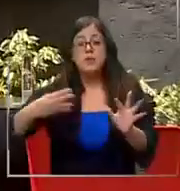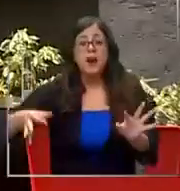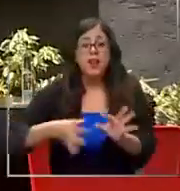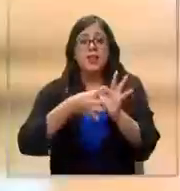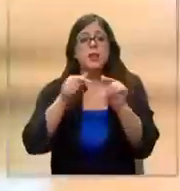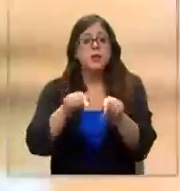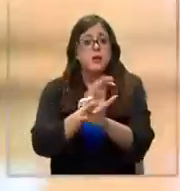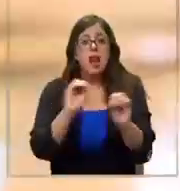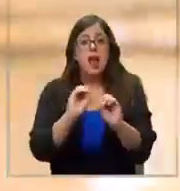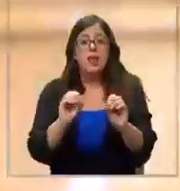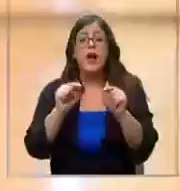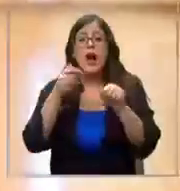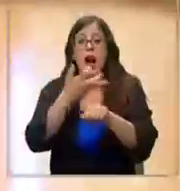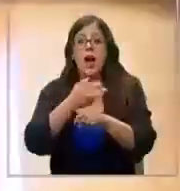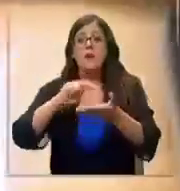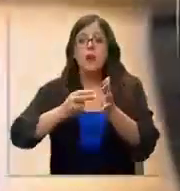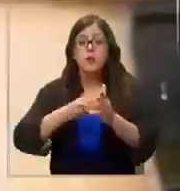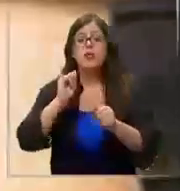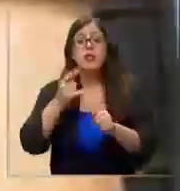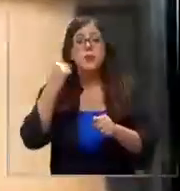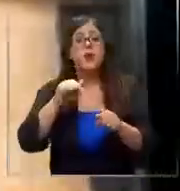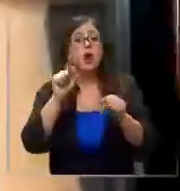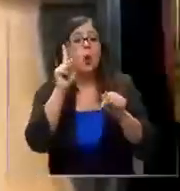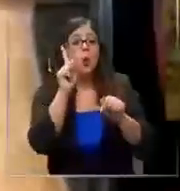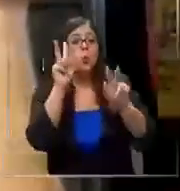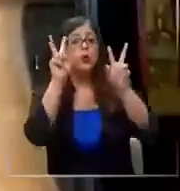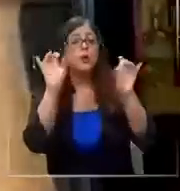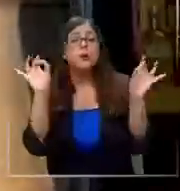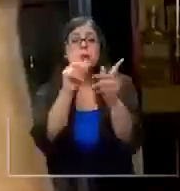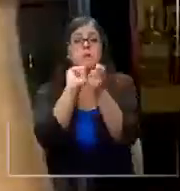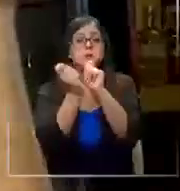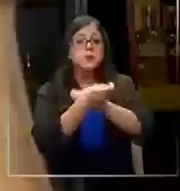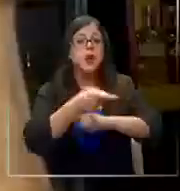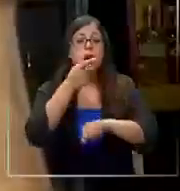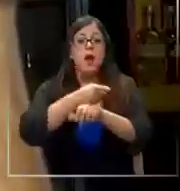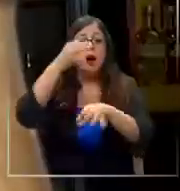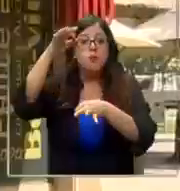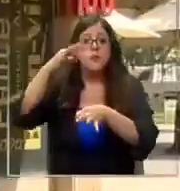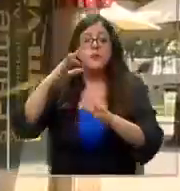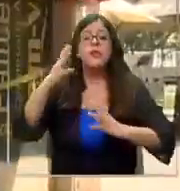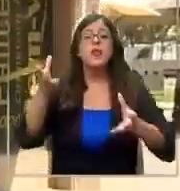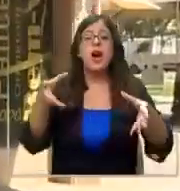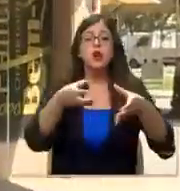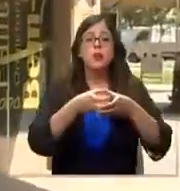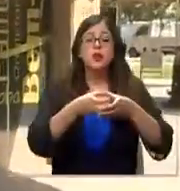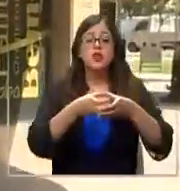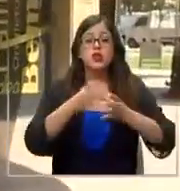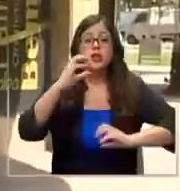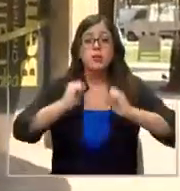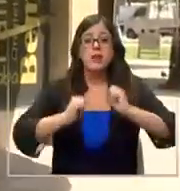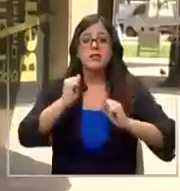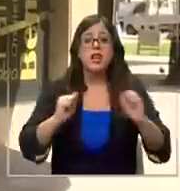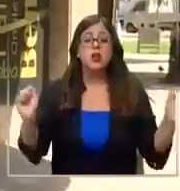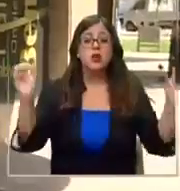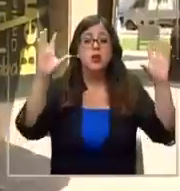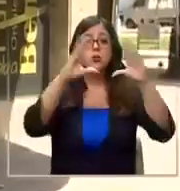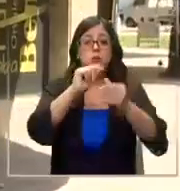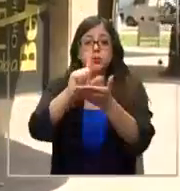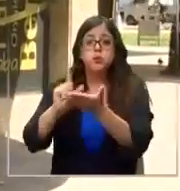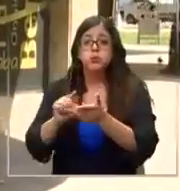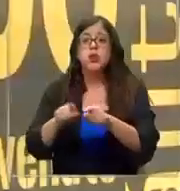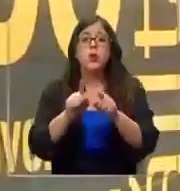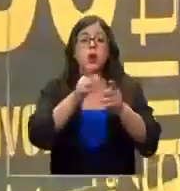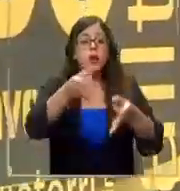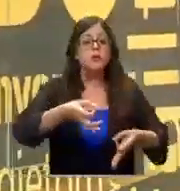eso quedó en nada. Hay polémica, pero una acción podría revertir la ordenanza. La Asociación de Empresarios Nocturnos interpuso un recurso de protección ante